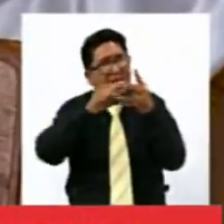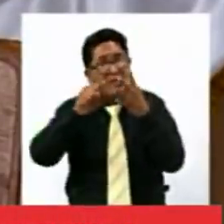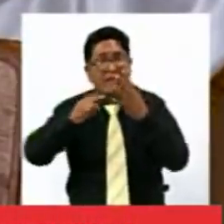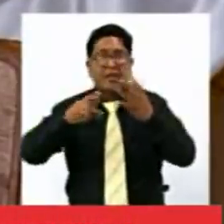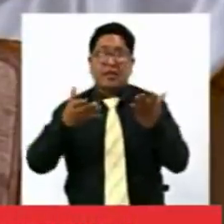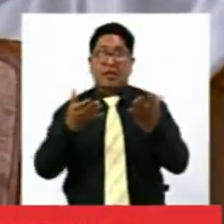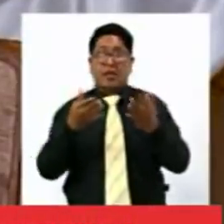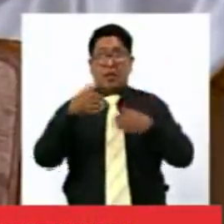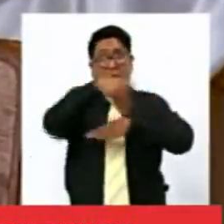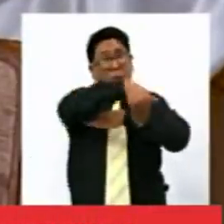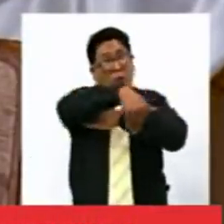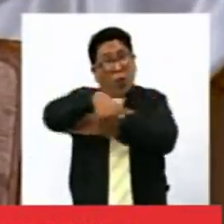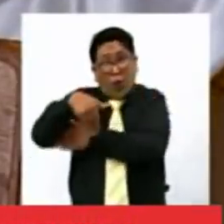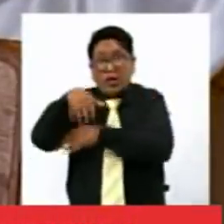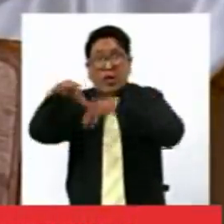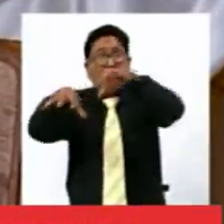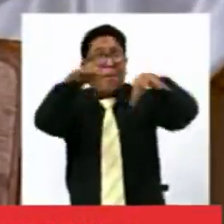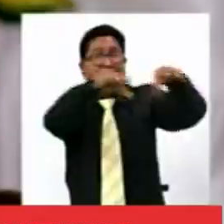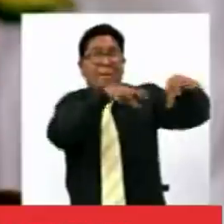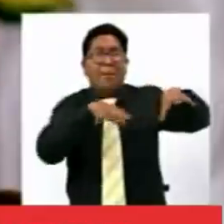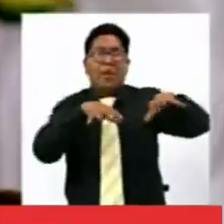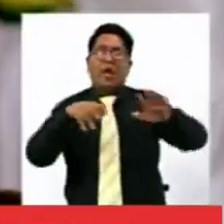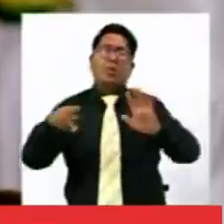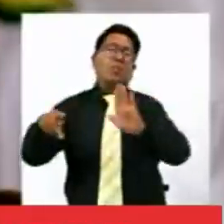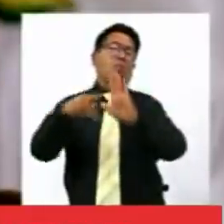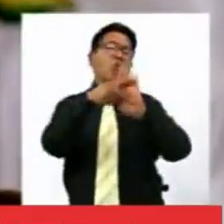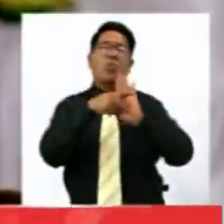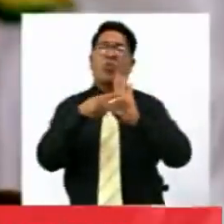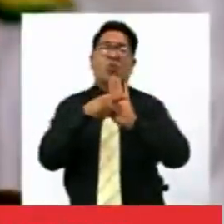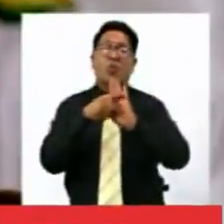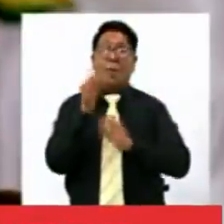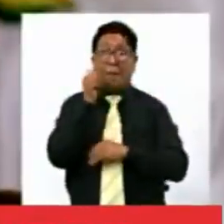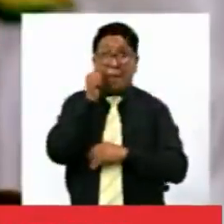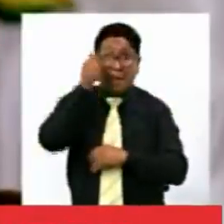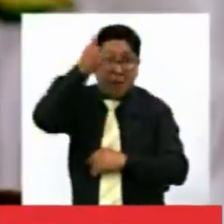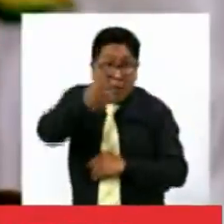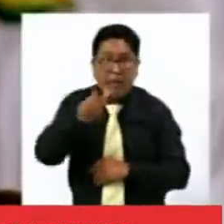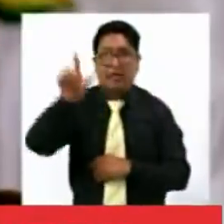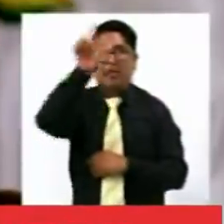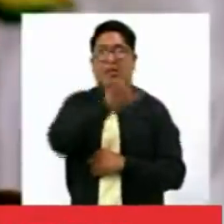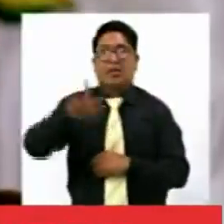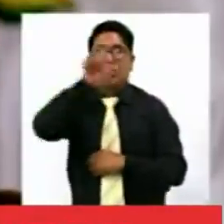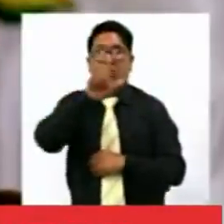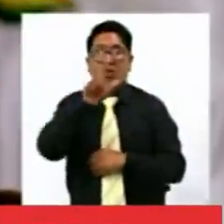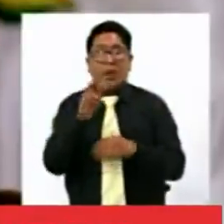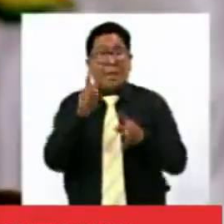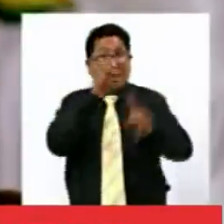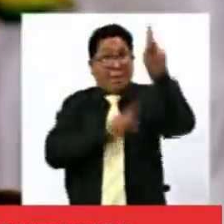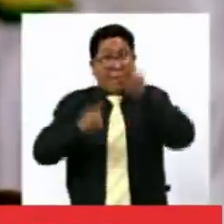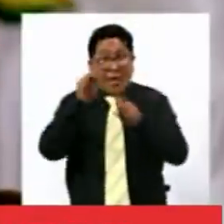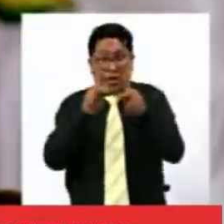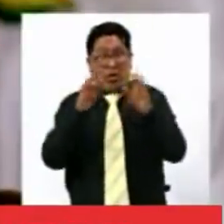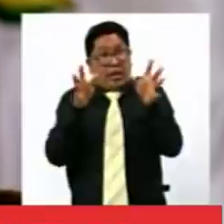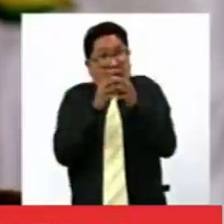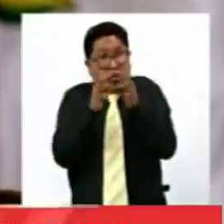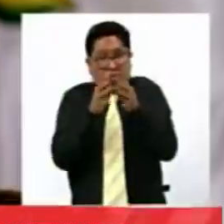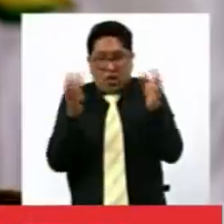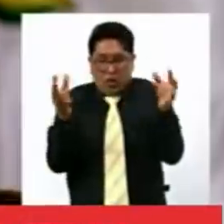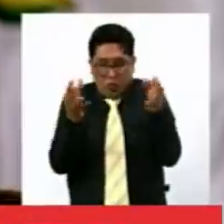actividades nocturnas en centro de eventos a partir de mañana lunes el máximo de personas que pueden reunirse